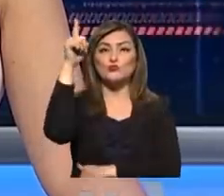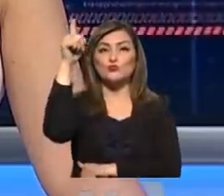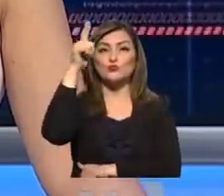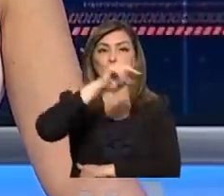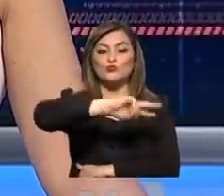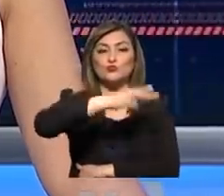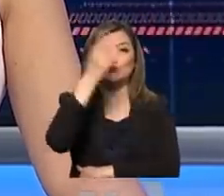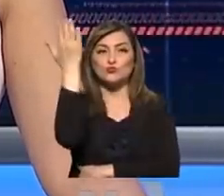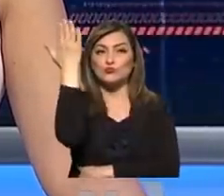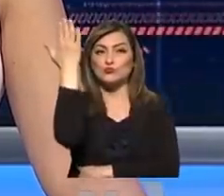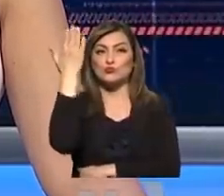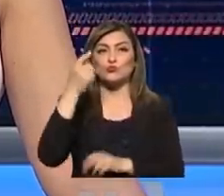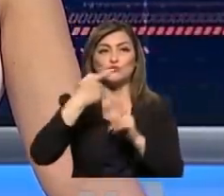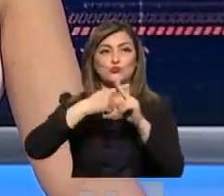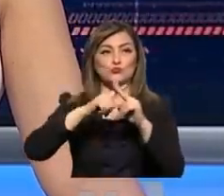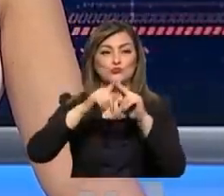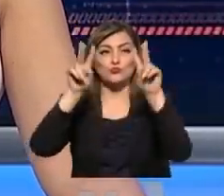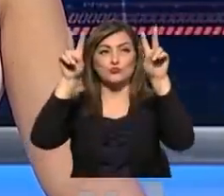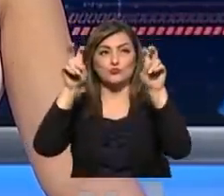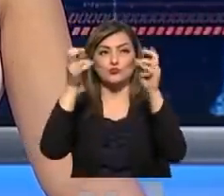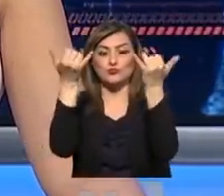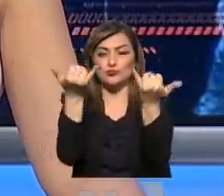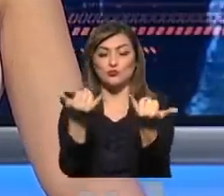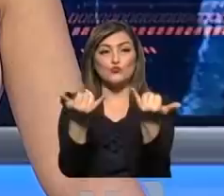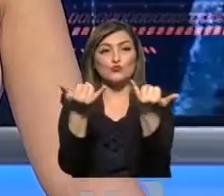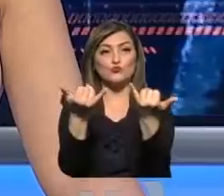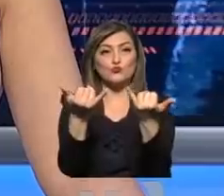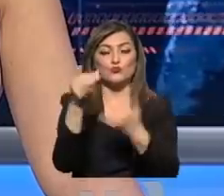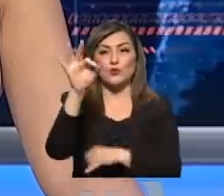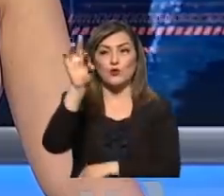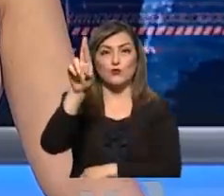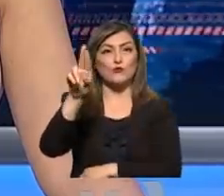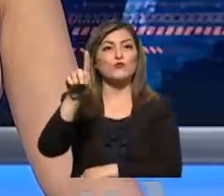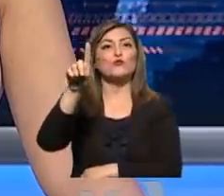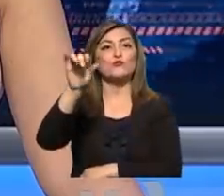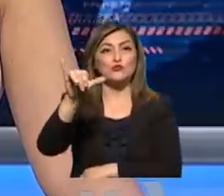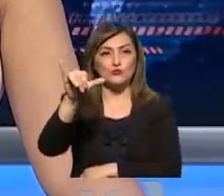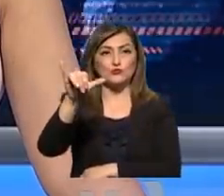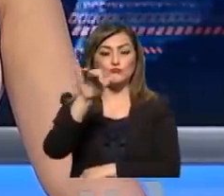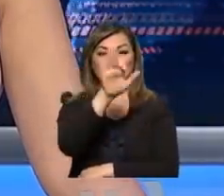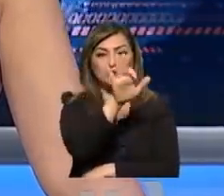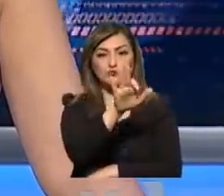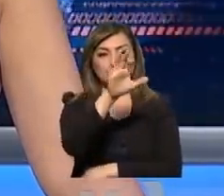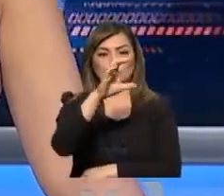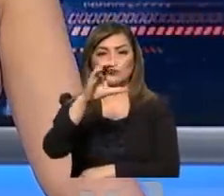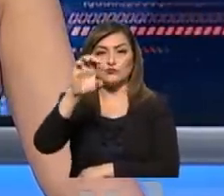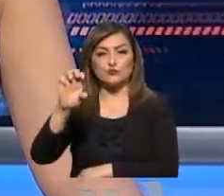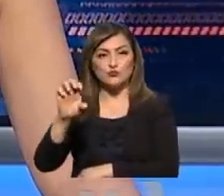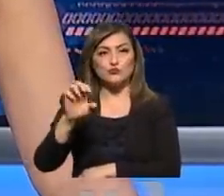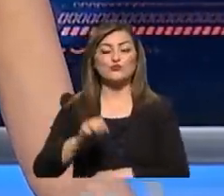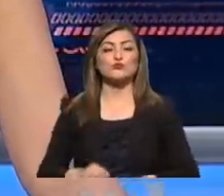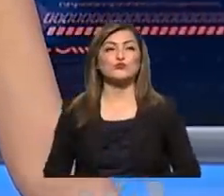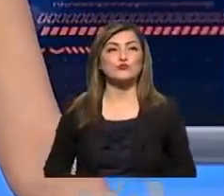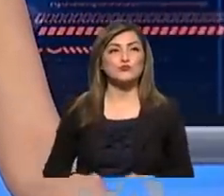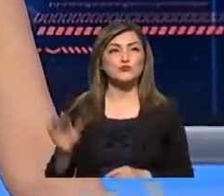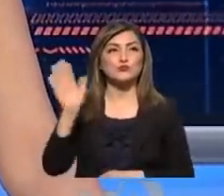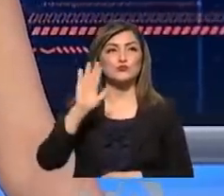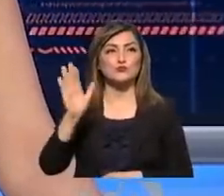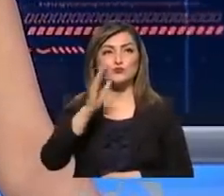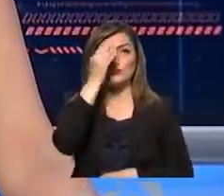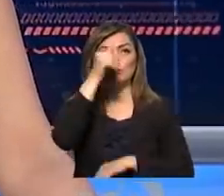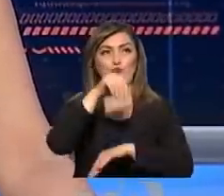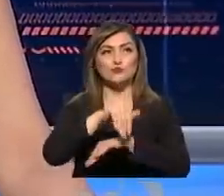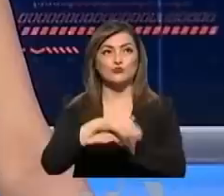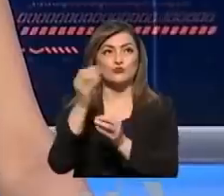el vicealcalde. Empezamos con esta noticia y vamos con Freddy Paredes hasta el Tribunal Contencioso Electoral para conocer más detalles. Hola, Freddy, muy